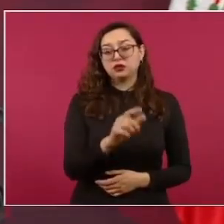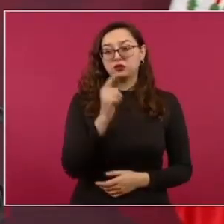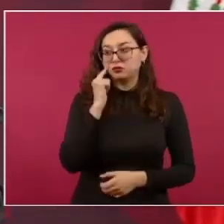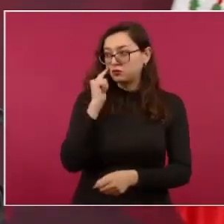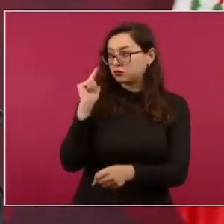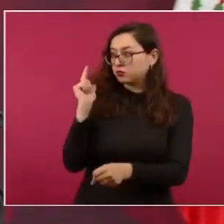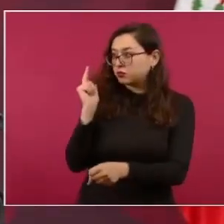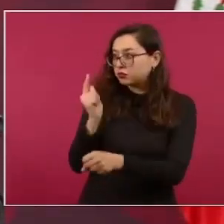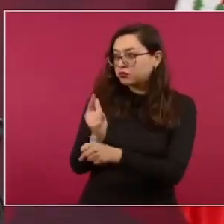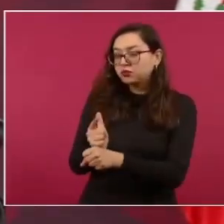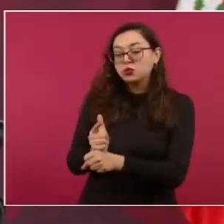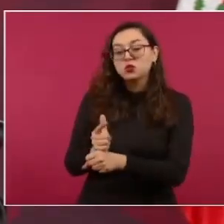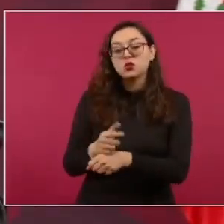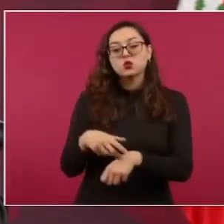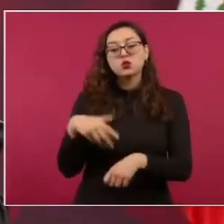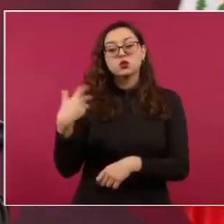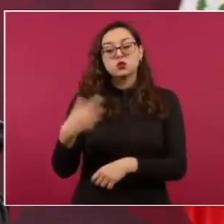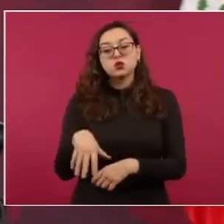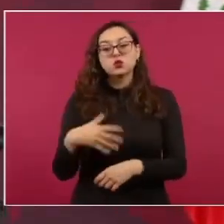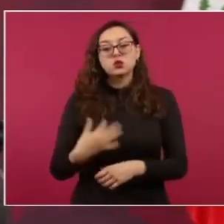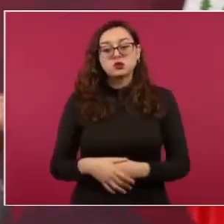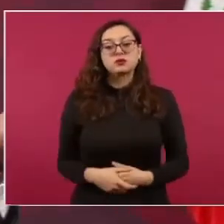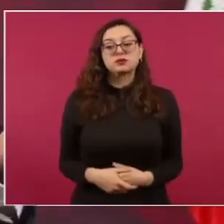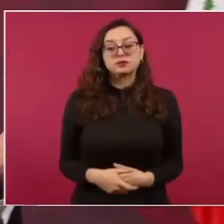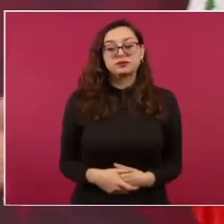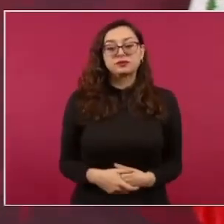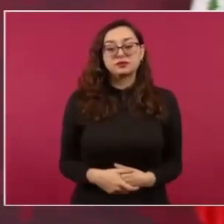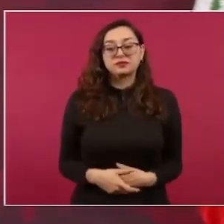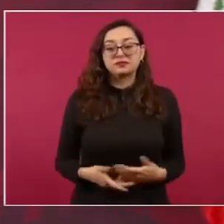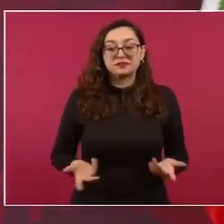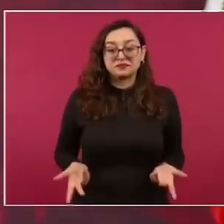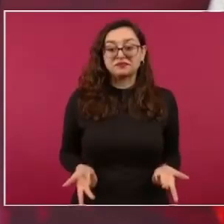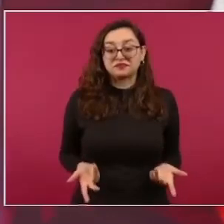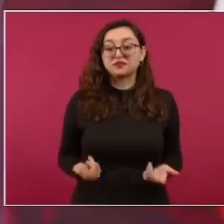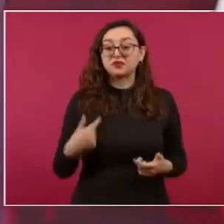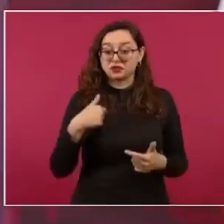tumba. Bueno, decía yo en el mensaje,